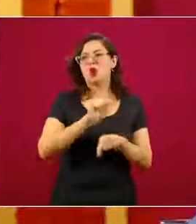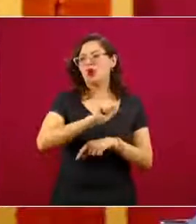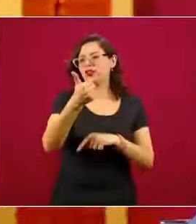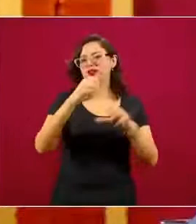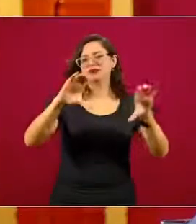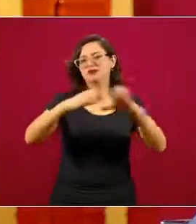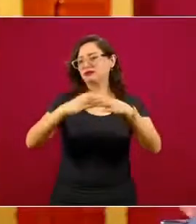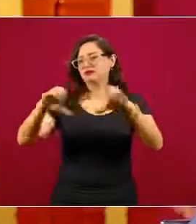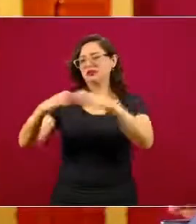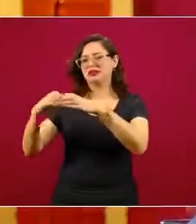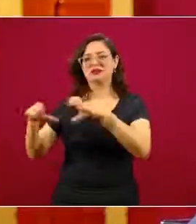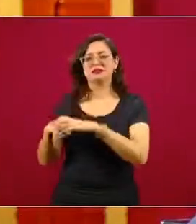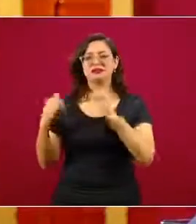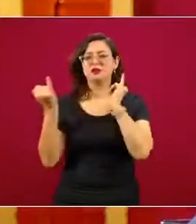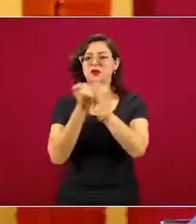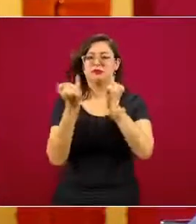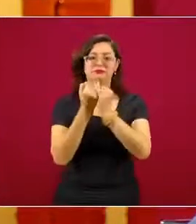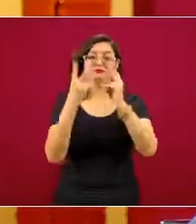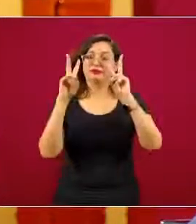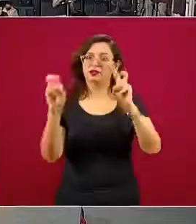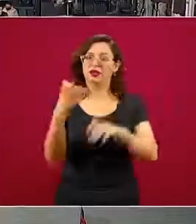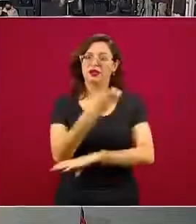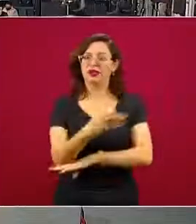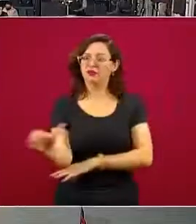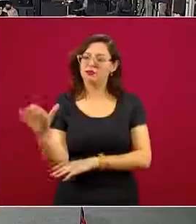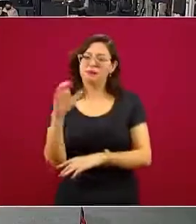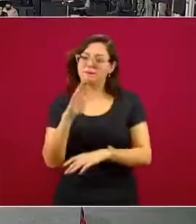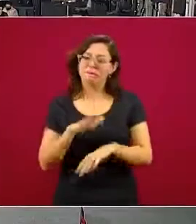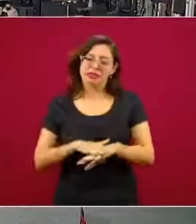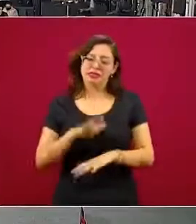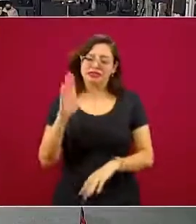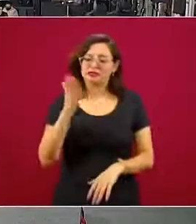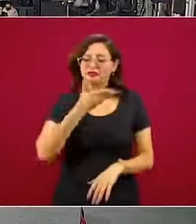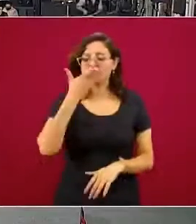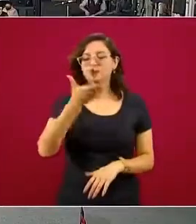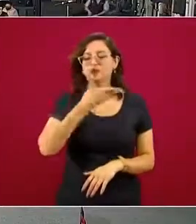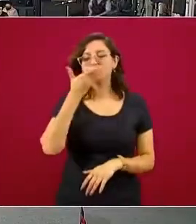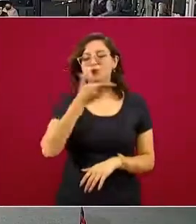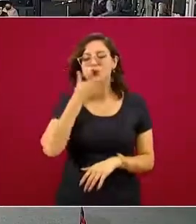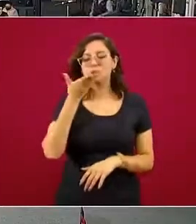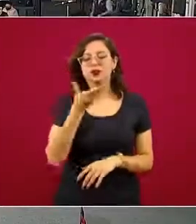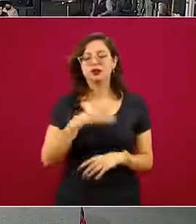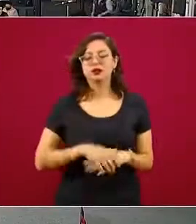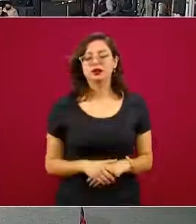nuestro país, sobre todo en el ámbito rural. Y la segunda pregunta,